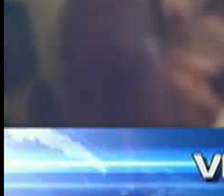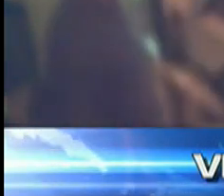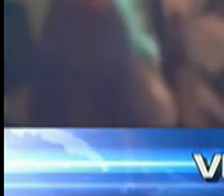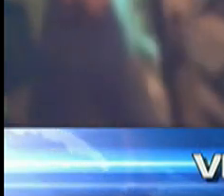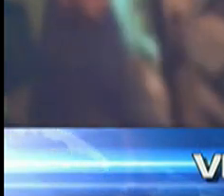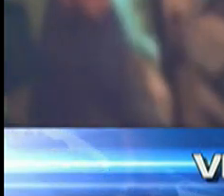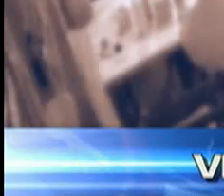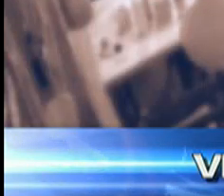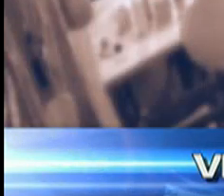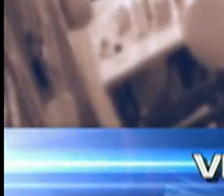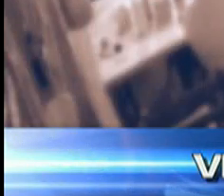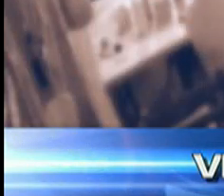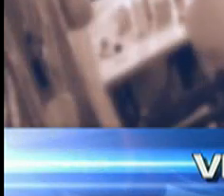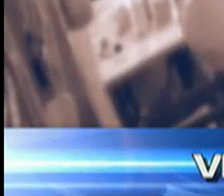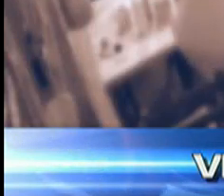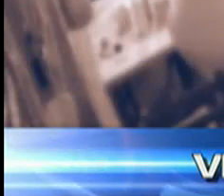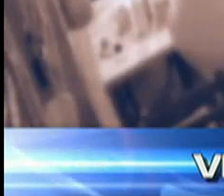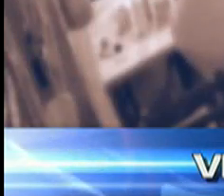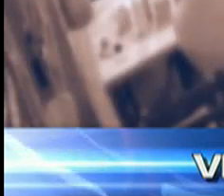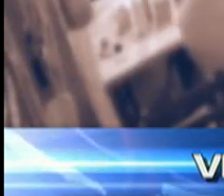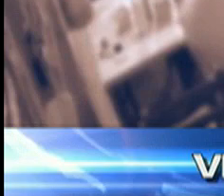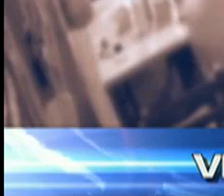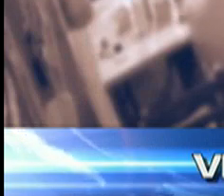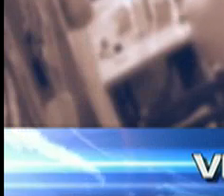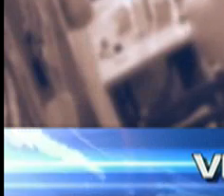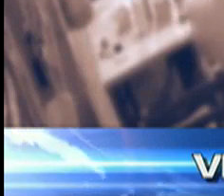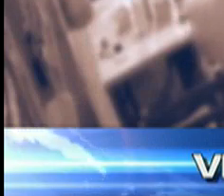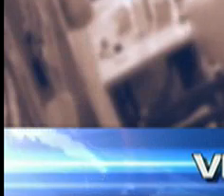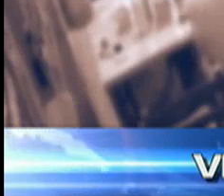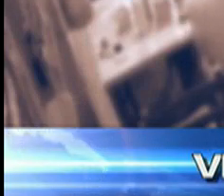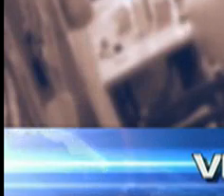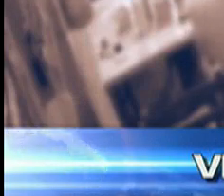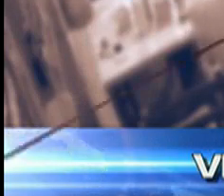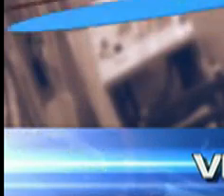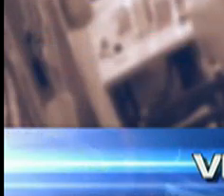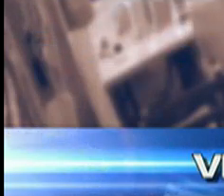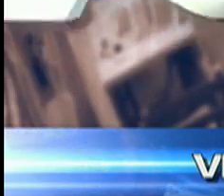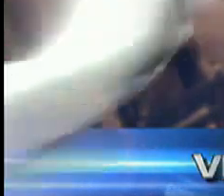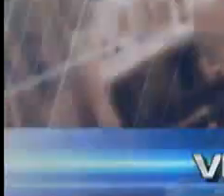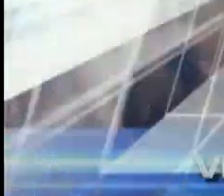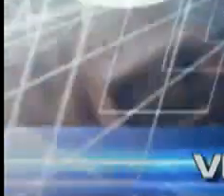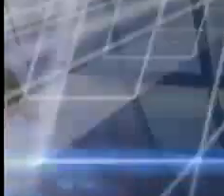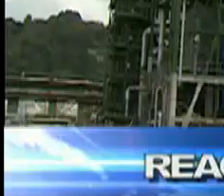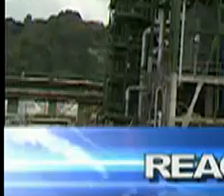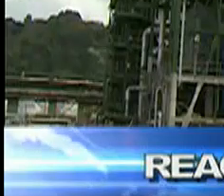dinero y pertenencias de los clientes.